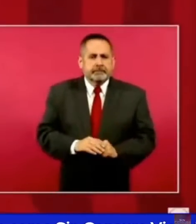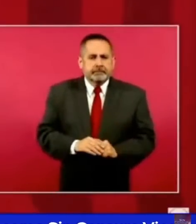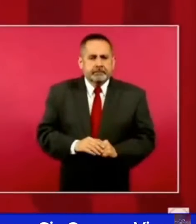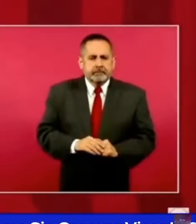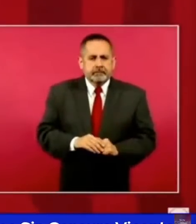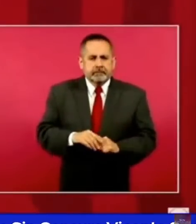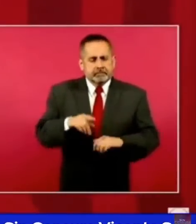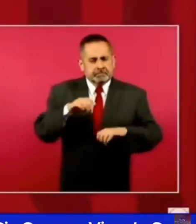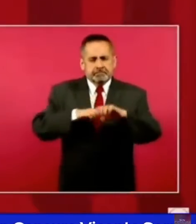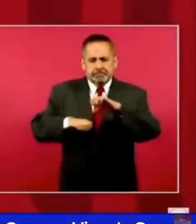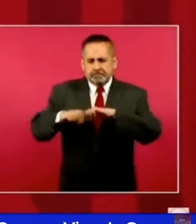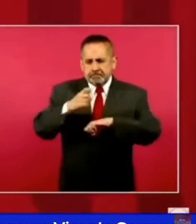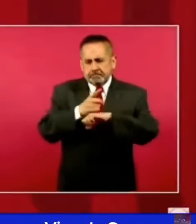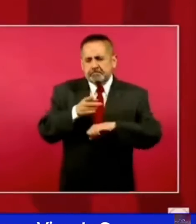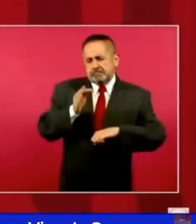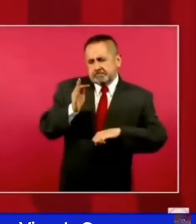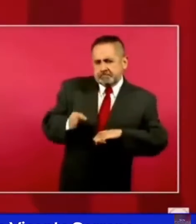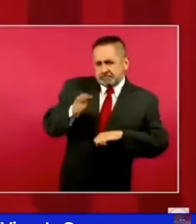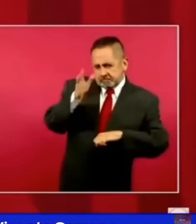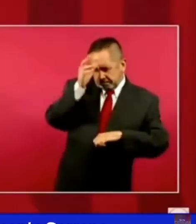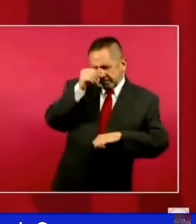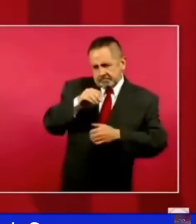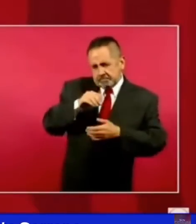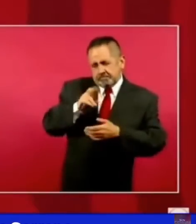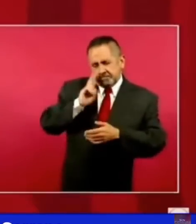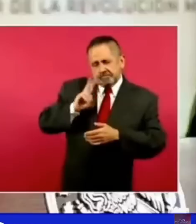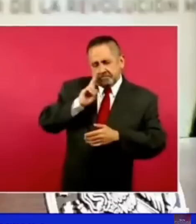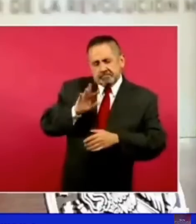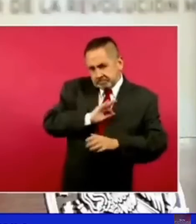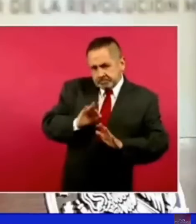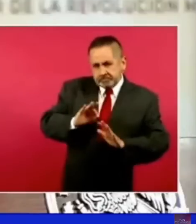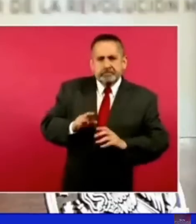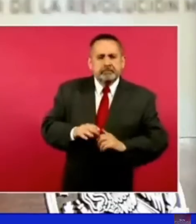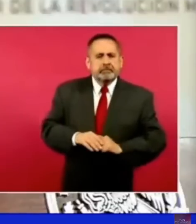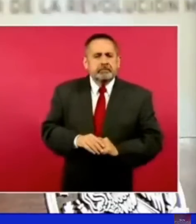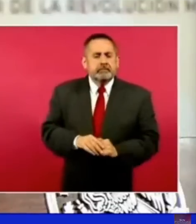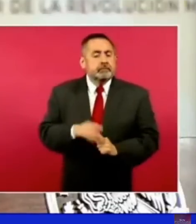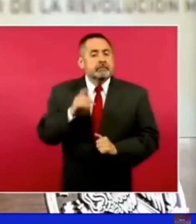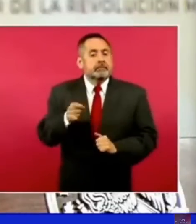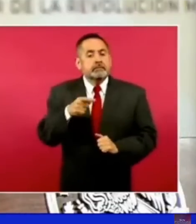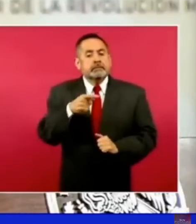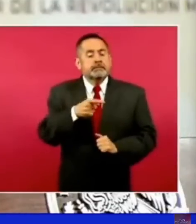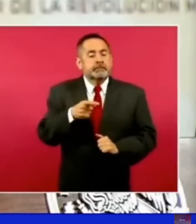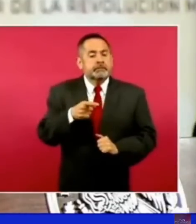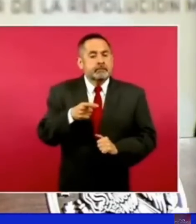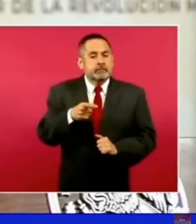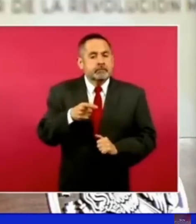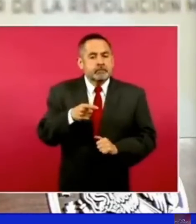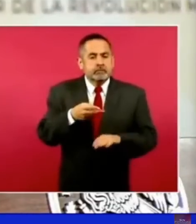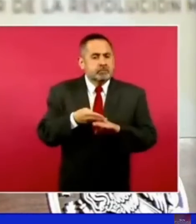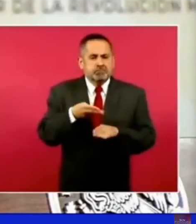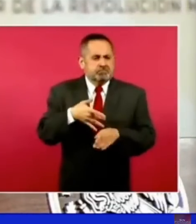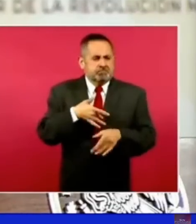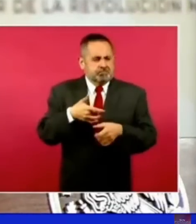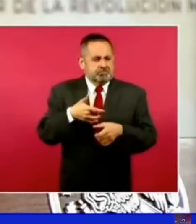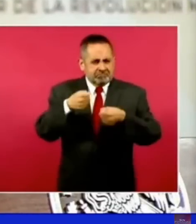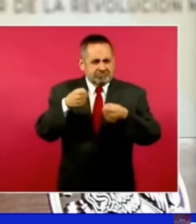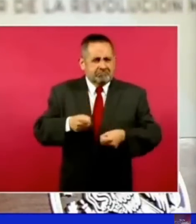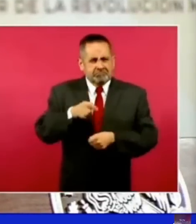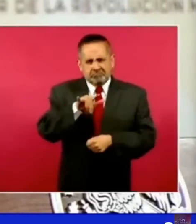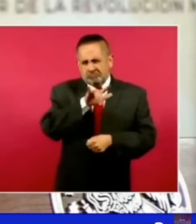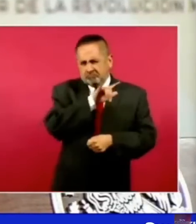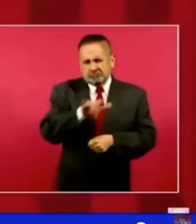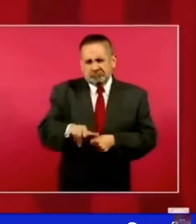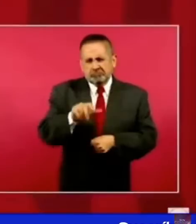de la embajada tomen nota de que es muy seguro